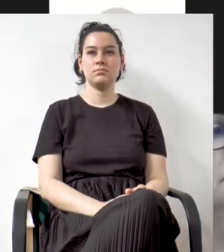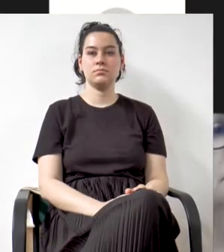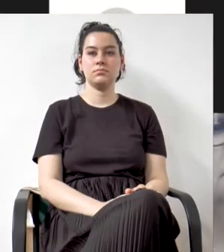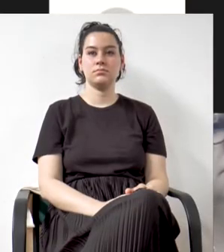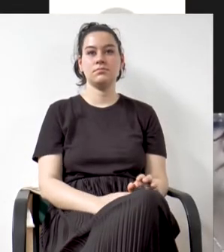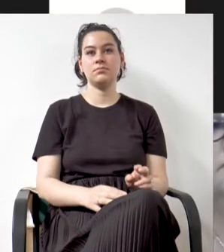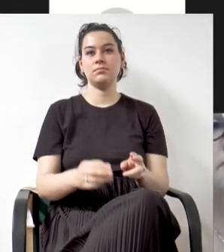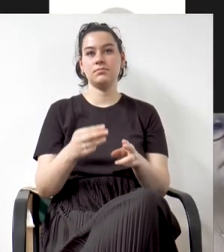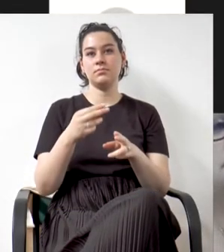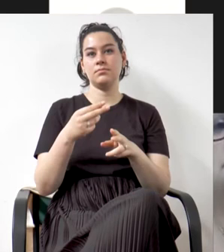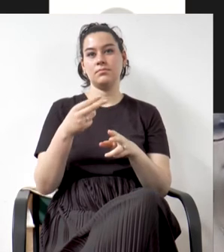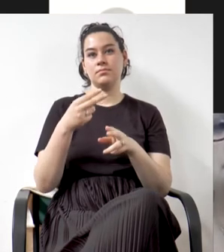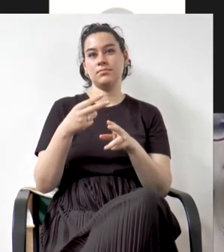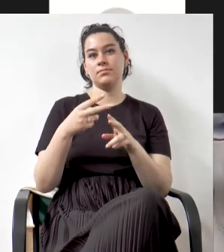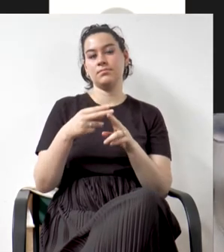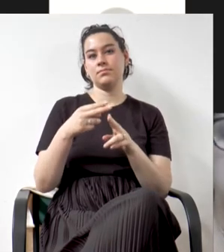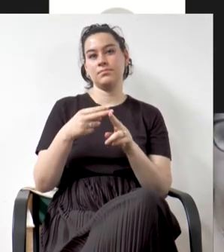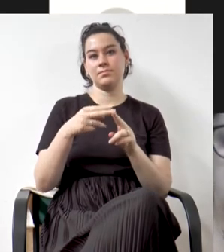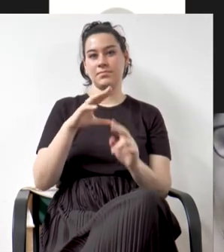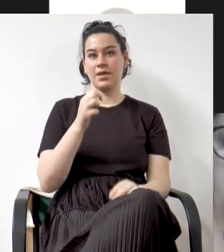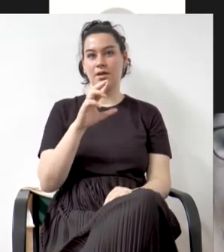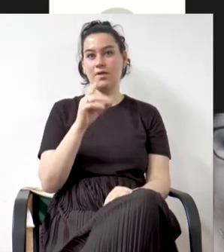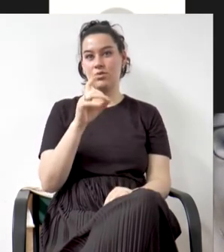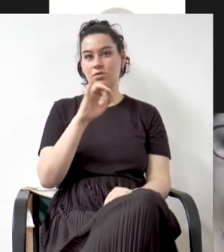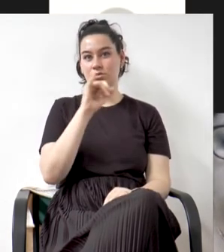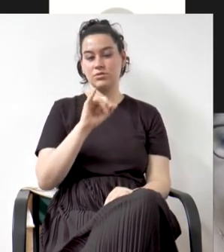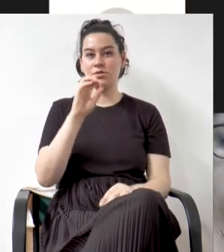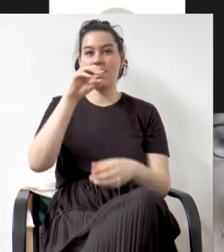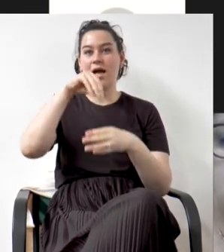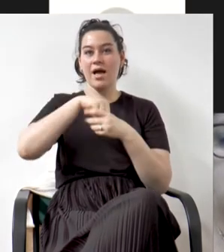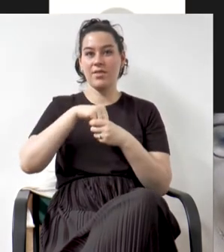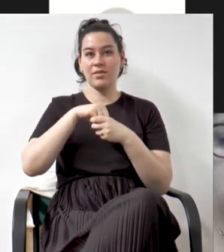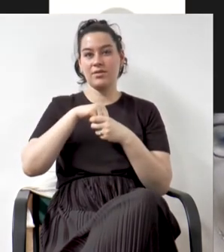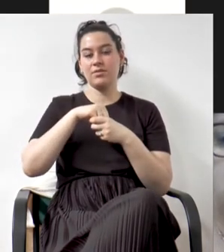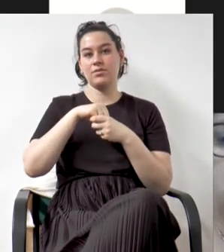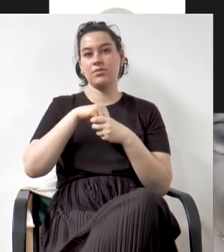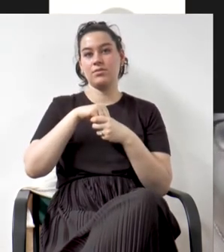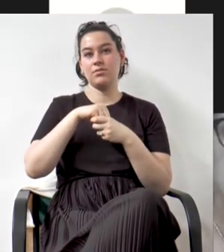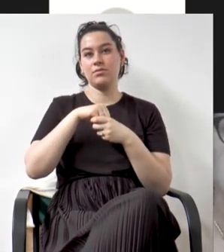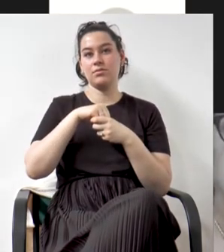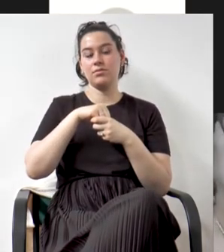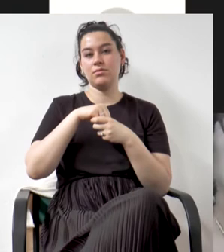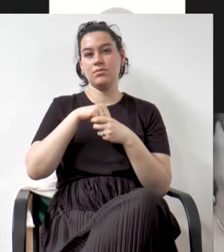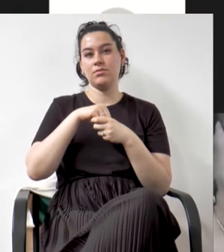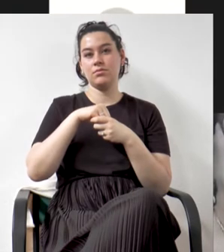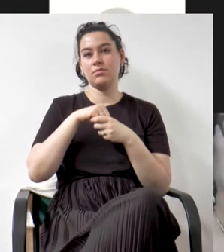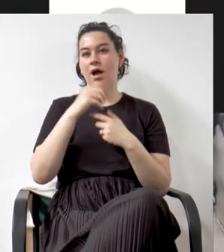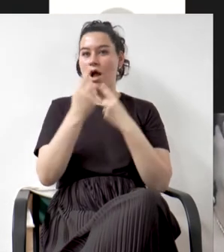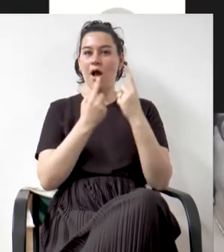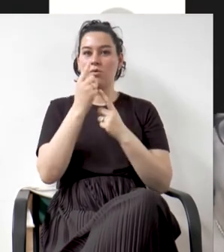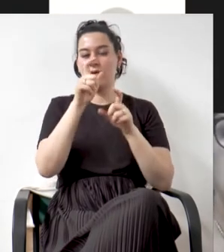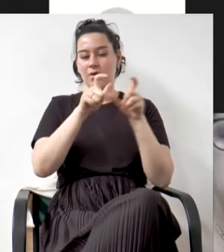Mi nombre es es Ismael Cardoso. Yo formo parte junto con Bruno Mora y Luciano Haneca, que están por ahí,